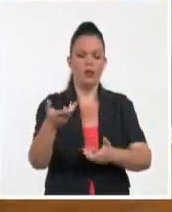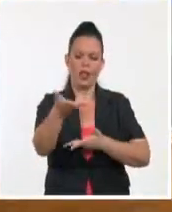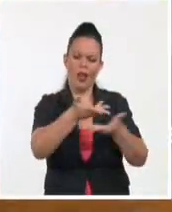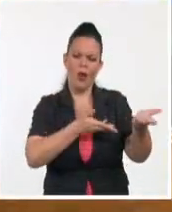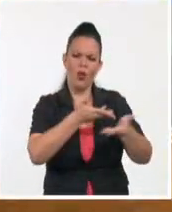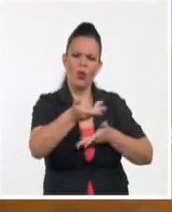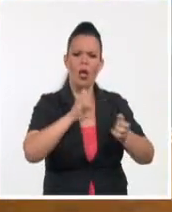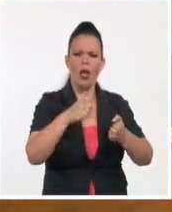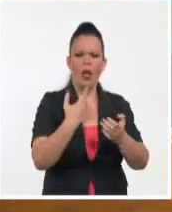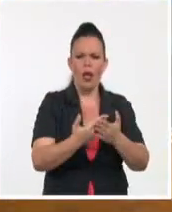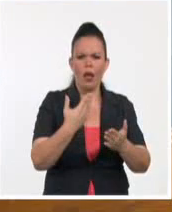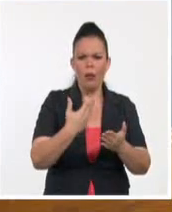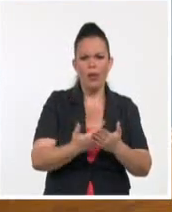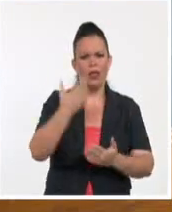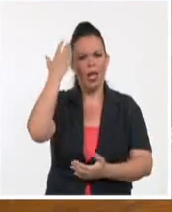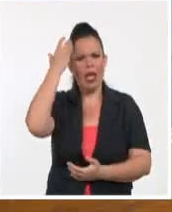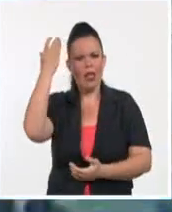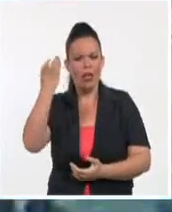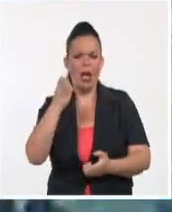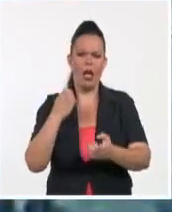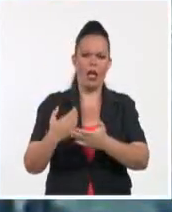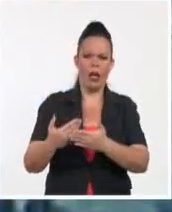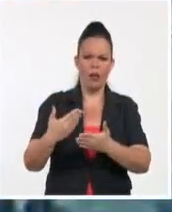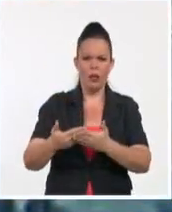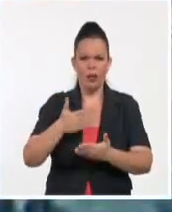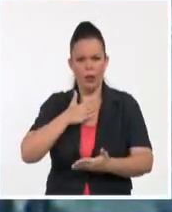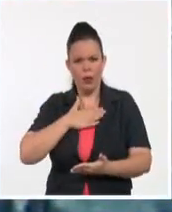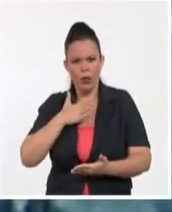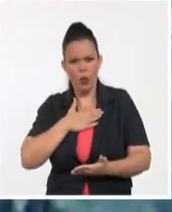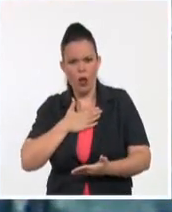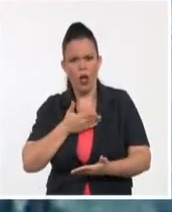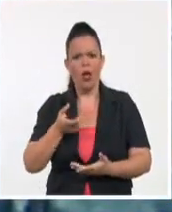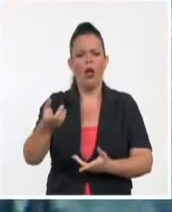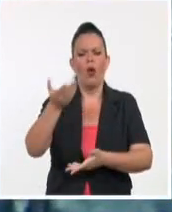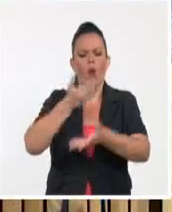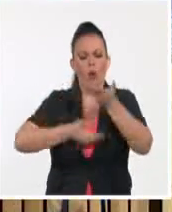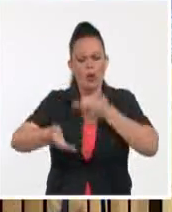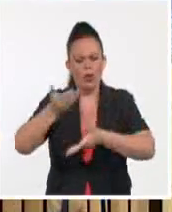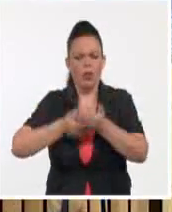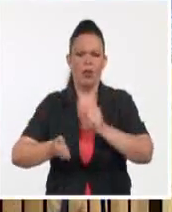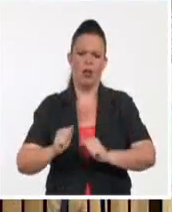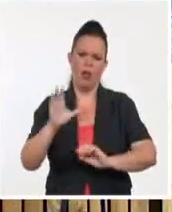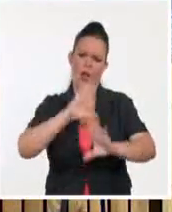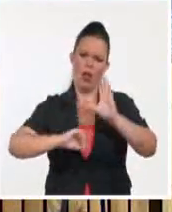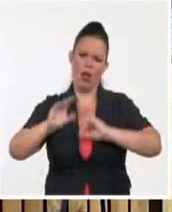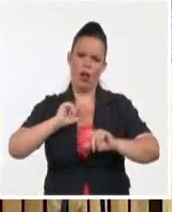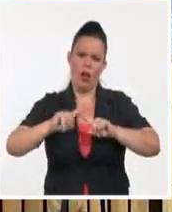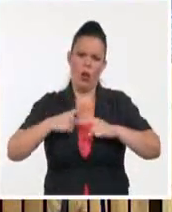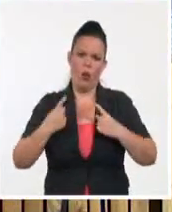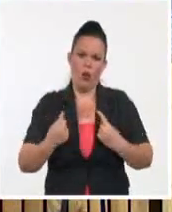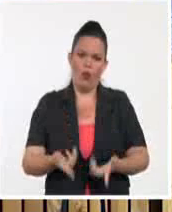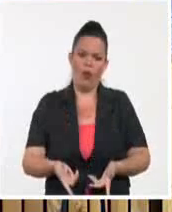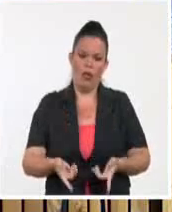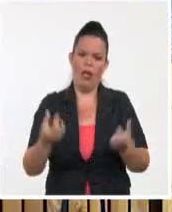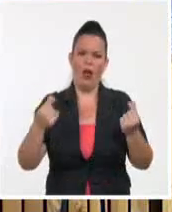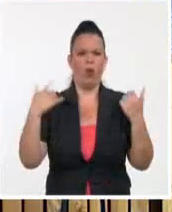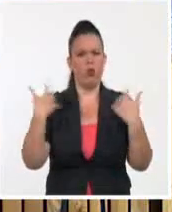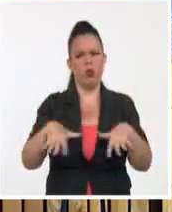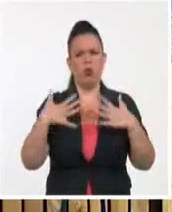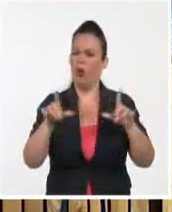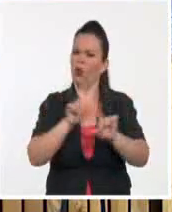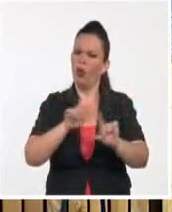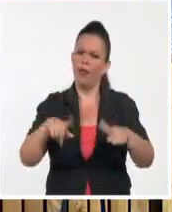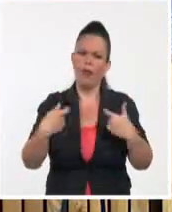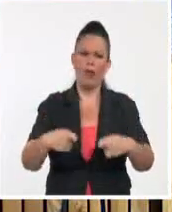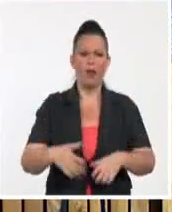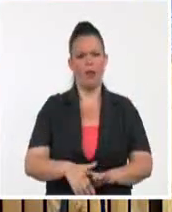que suben los precios de manera especulativa. Y no es que nadie pierda, pero aquí todos formamos parte de un mismo pueblo y